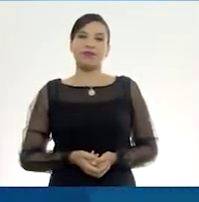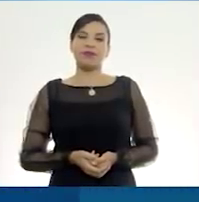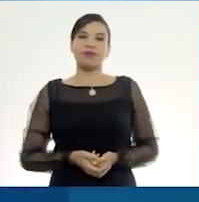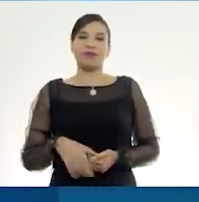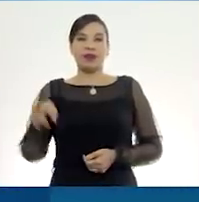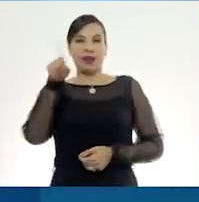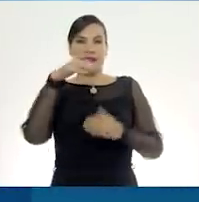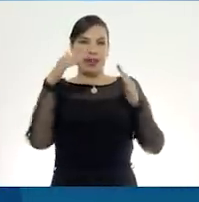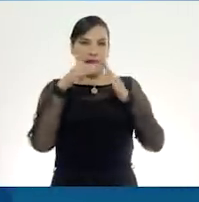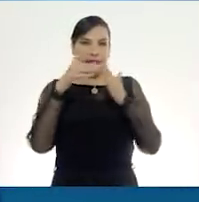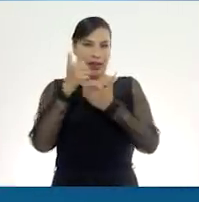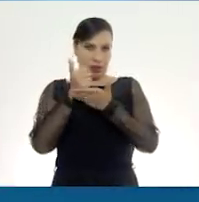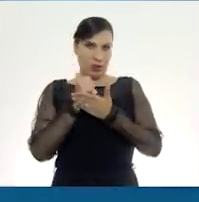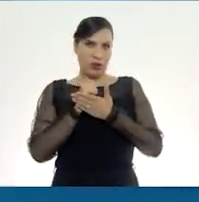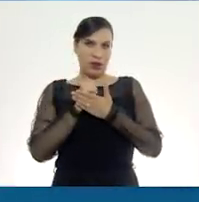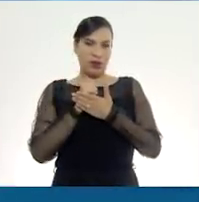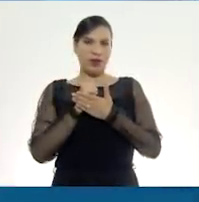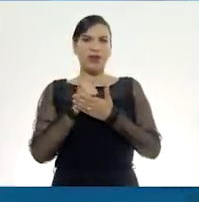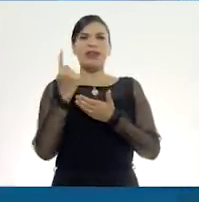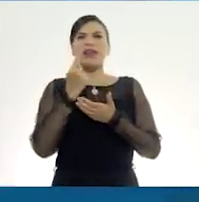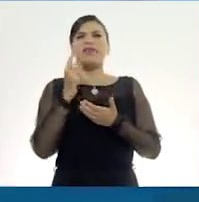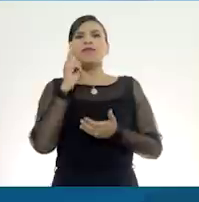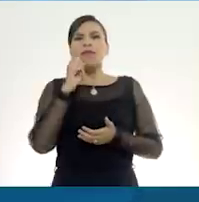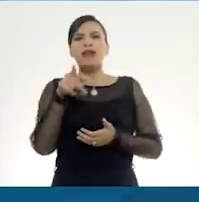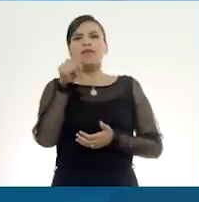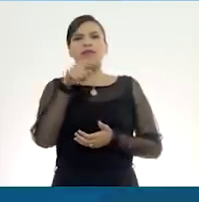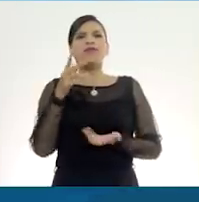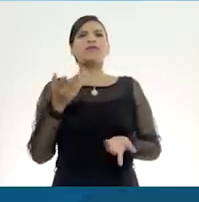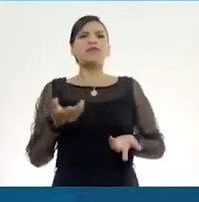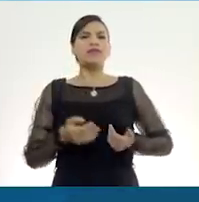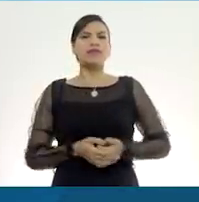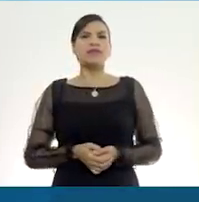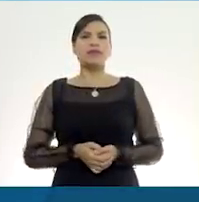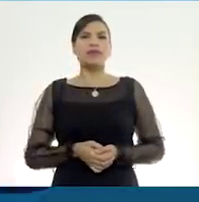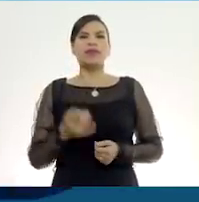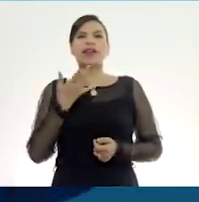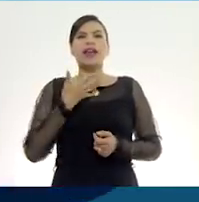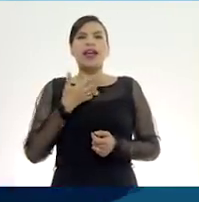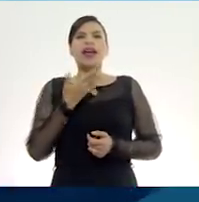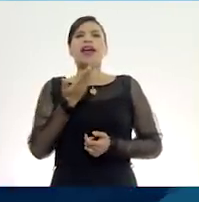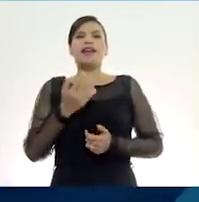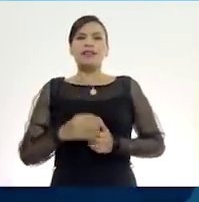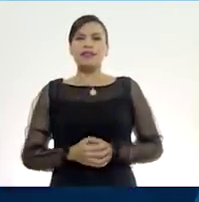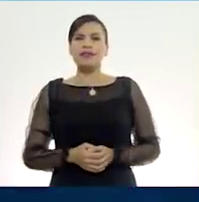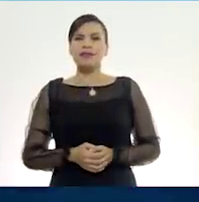Estudiantes en casa, ayúdenos también. ¿Qué es lo que están viendo ustedes? ¿Qué aparece ahí?